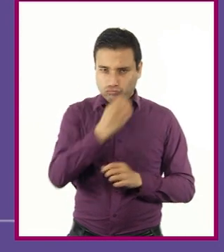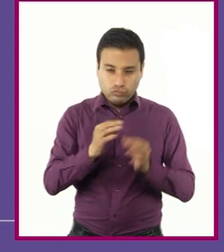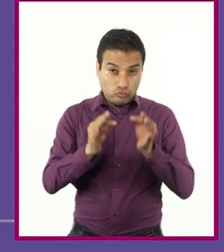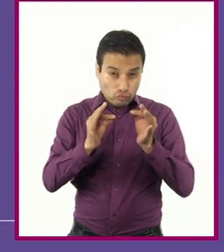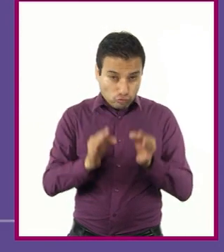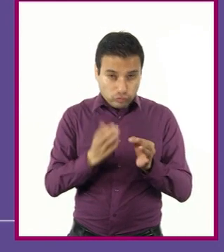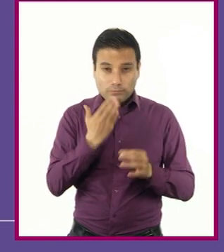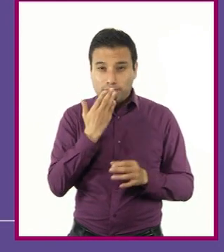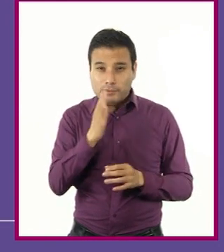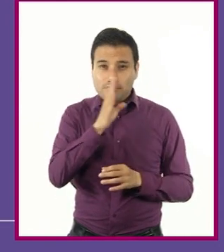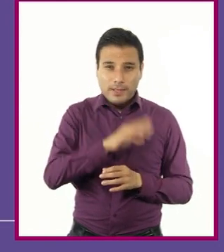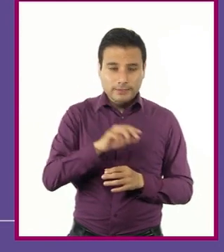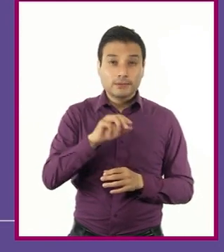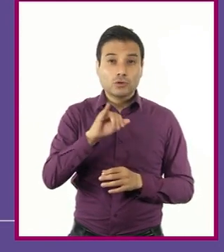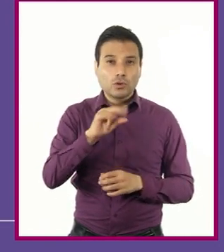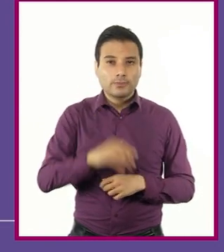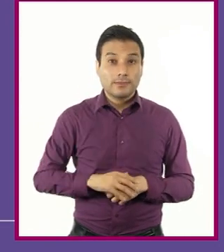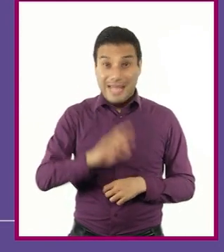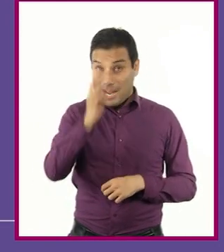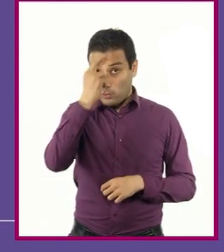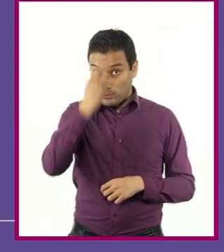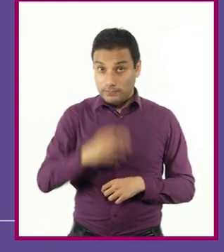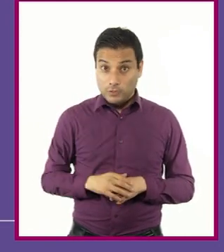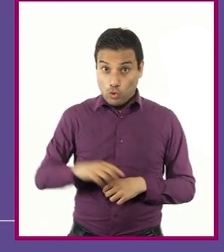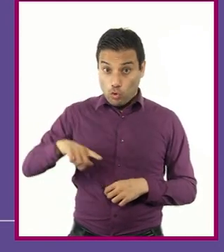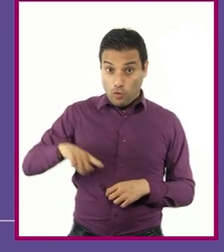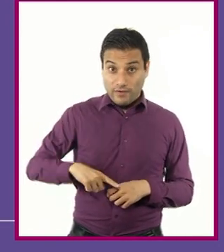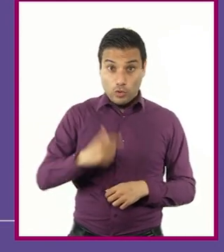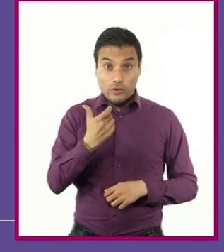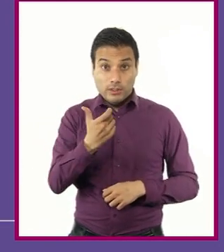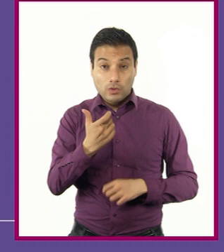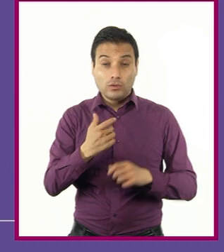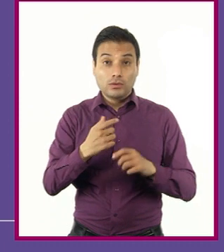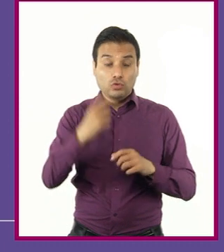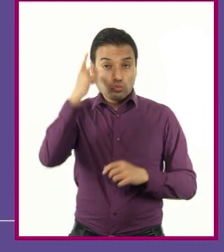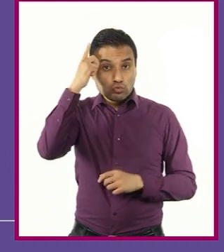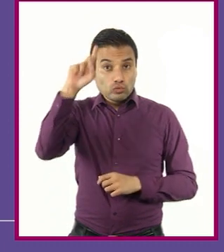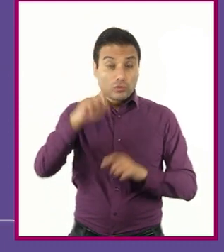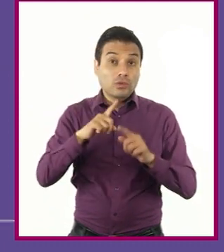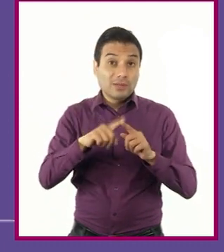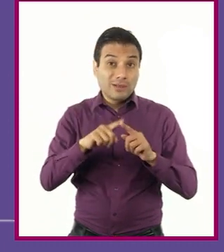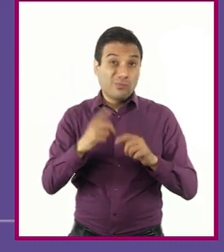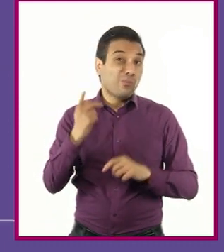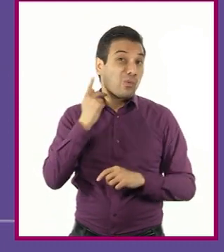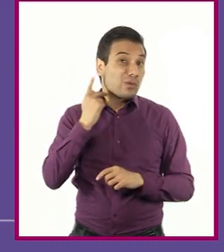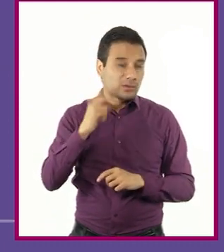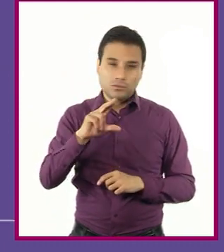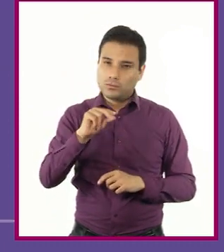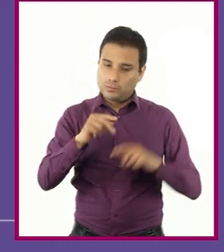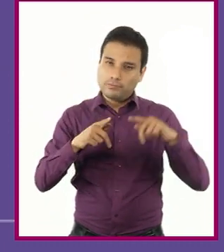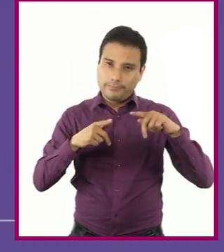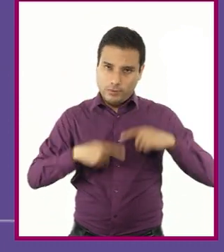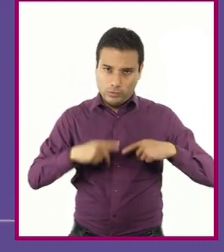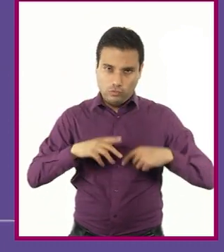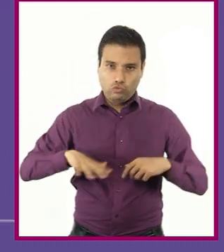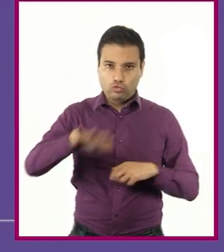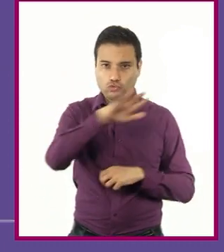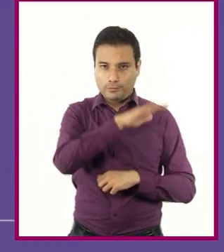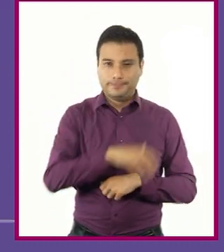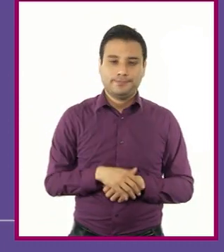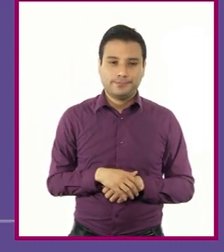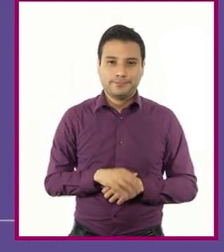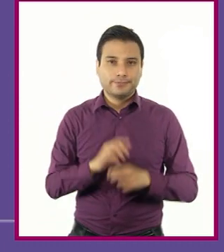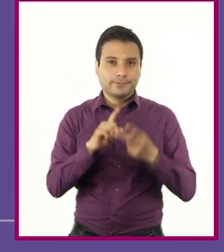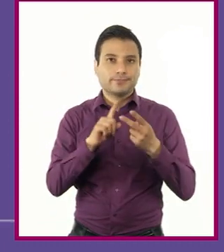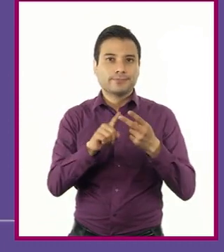gasto. Recordemos que ese dinero no pertenece a los políticos, sino a la ciudadanía. 2. Aprobar el